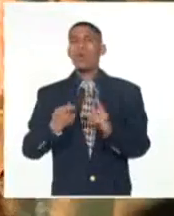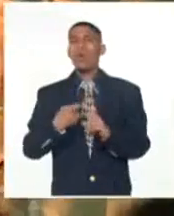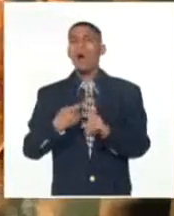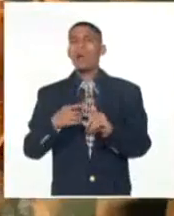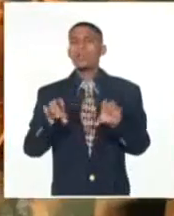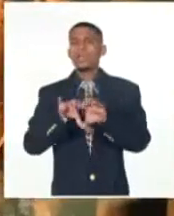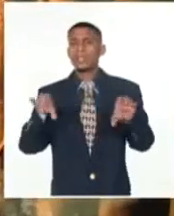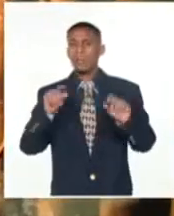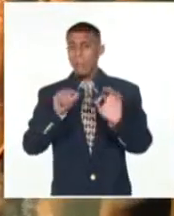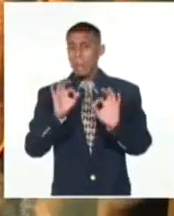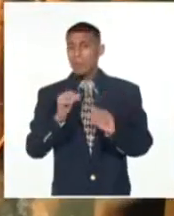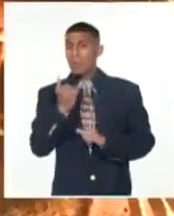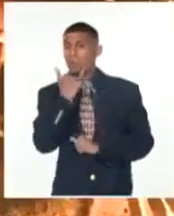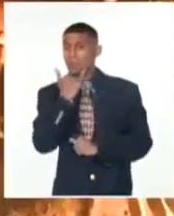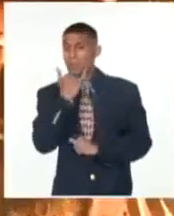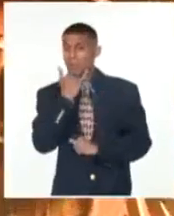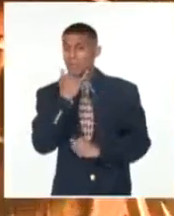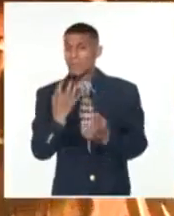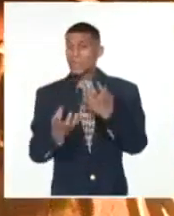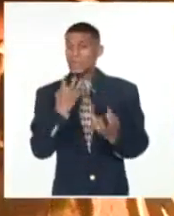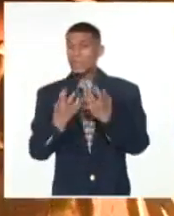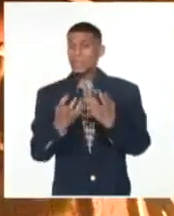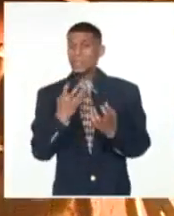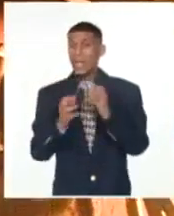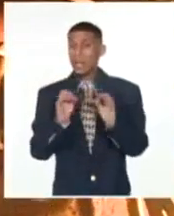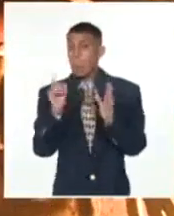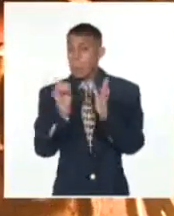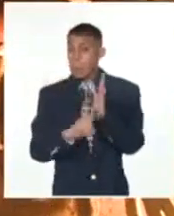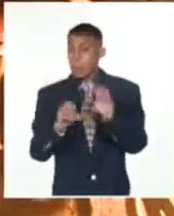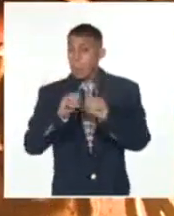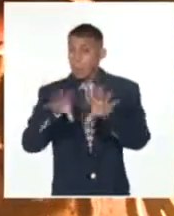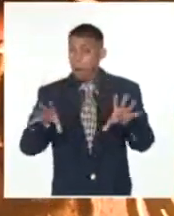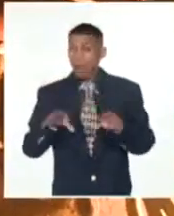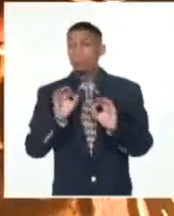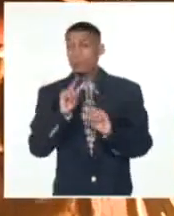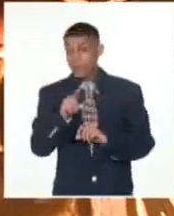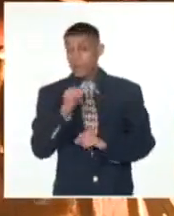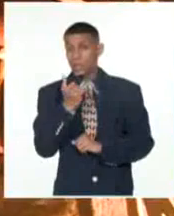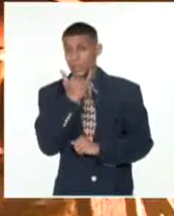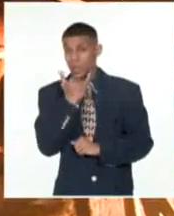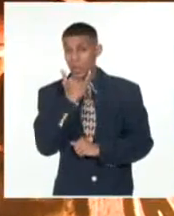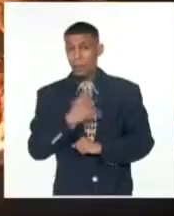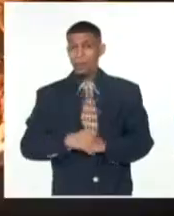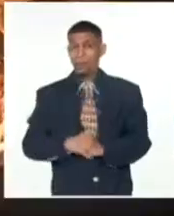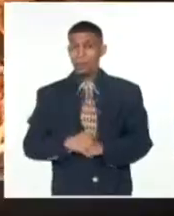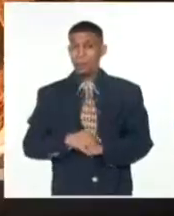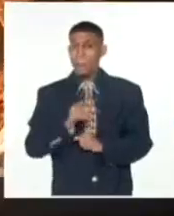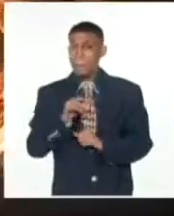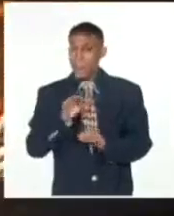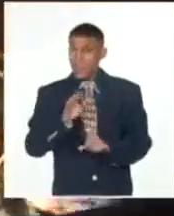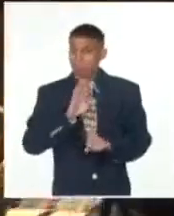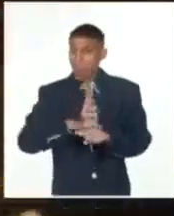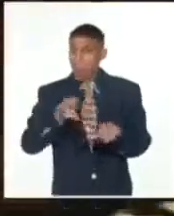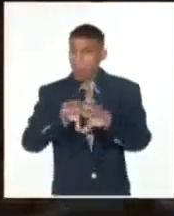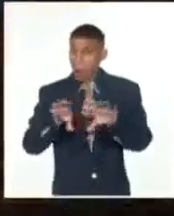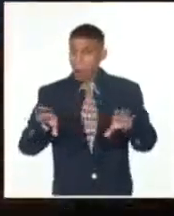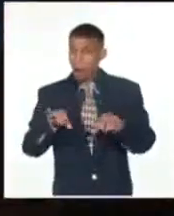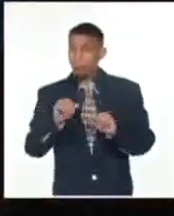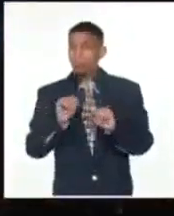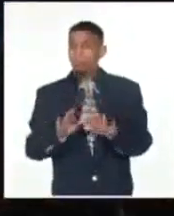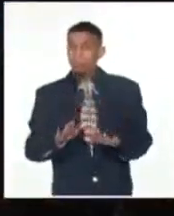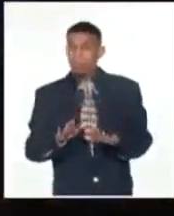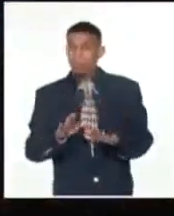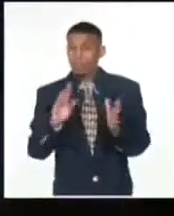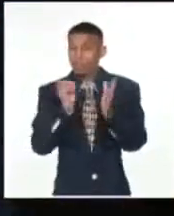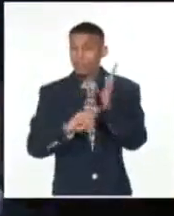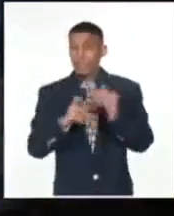tuberías del recalentador de alta temperatura que incidieron en la parada de la máquina en 11 ocasiones